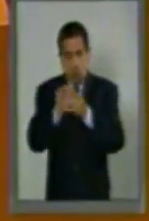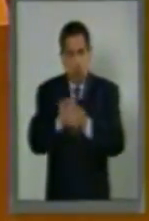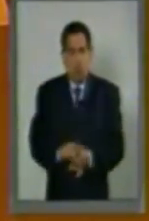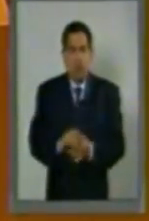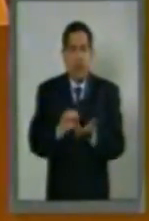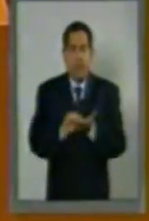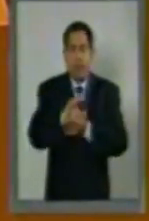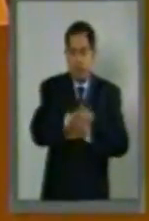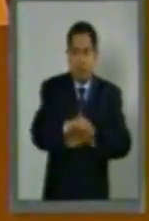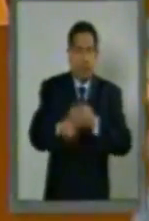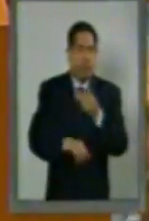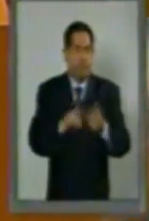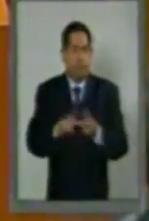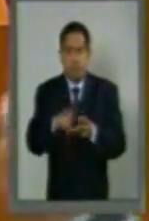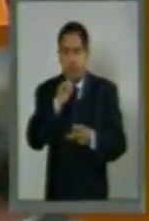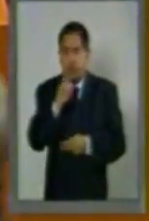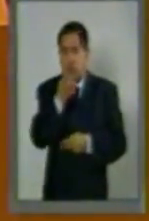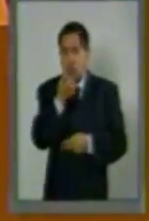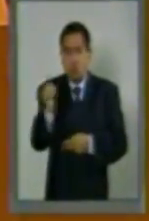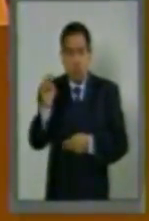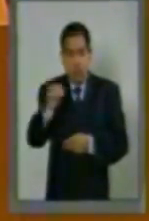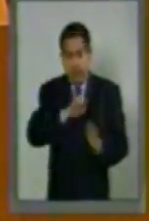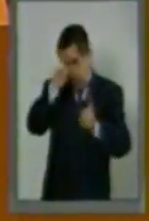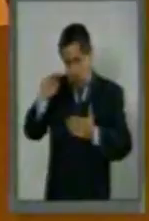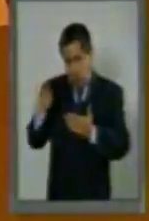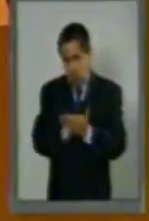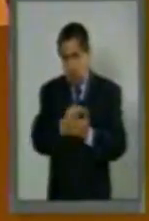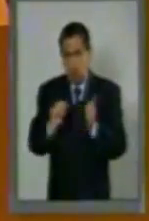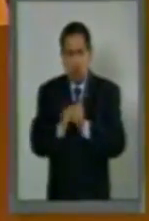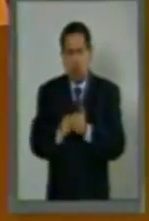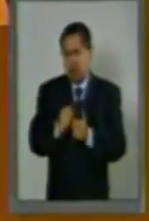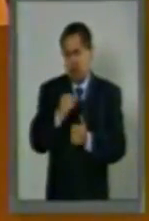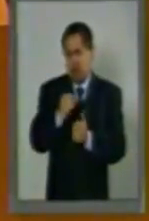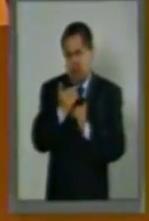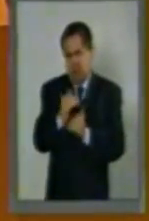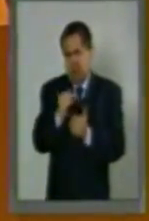inversiones, así como 9 acuerdos de alcance.